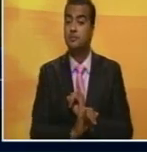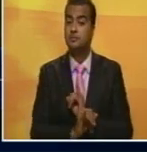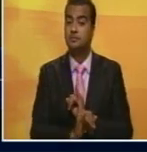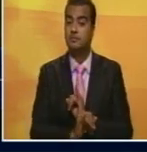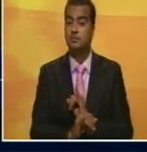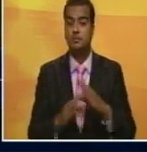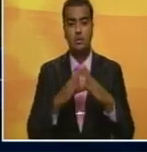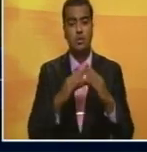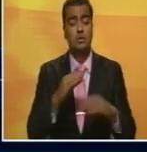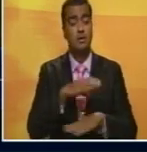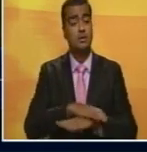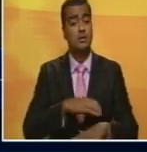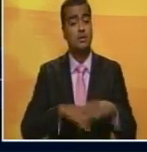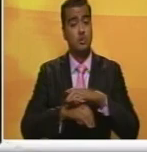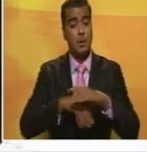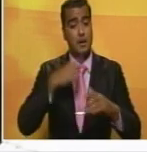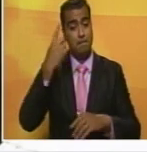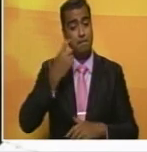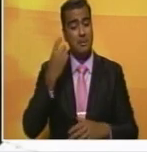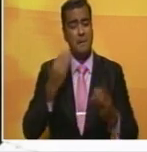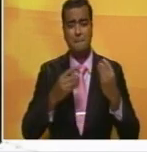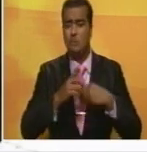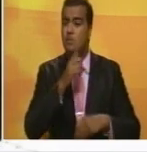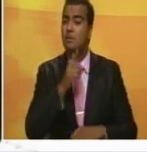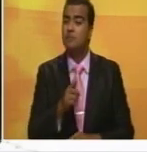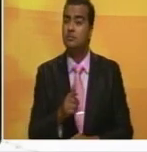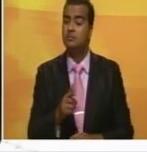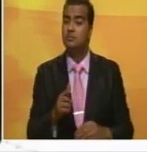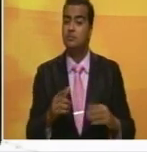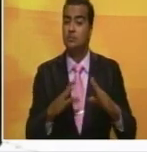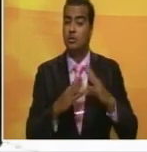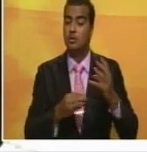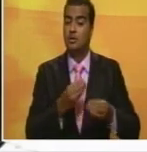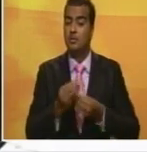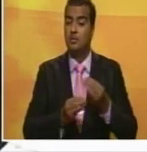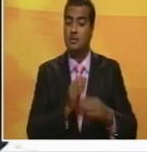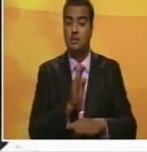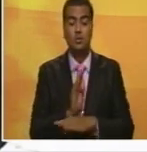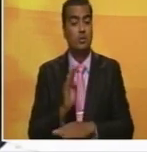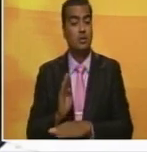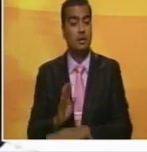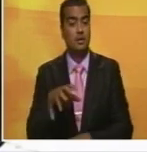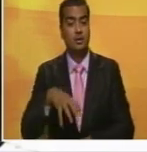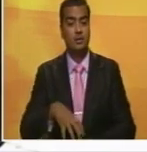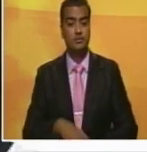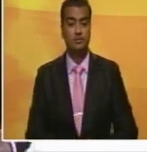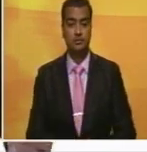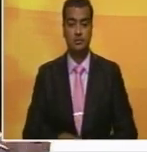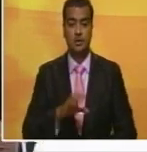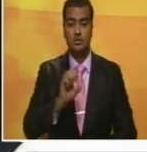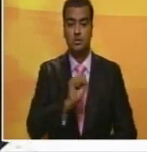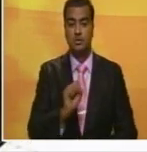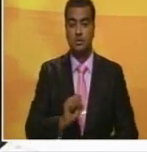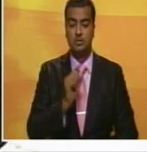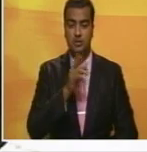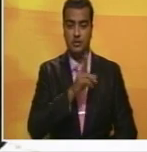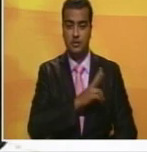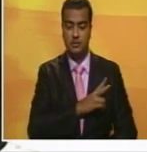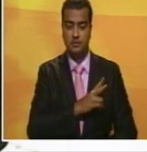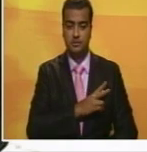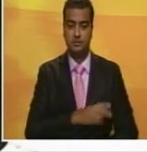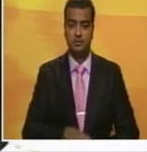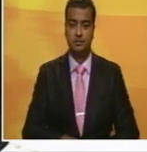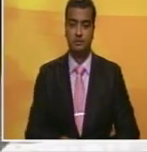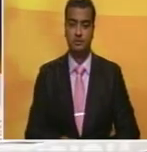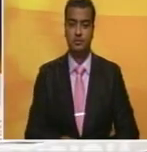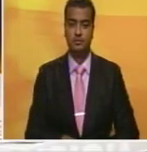estas detenciones que consideran arbitrarias por parte de los organismos de seguridad del Estado. Euclides Sotillo,